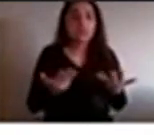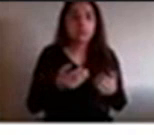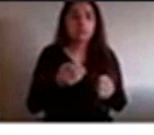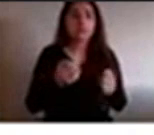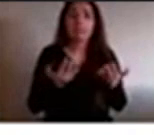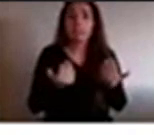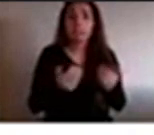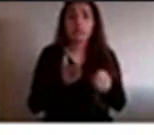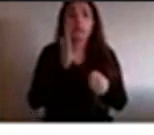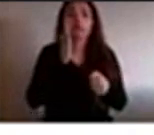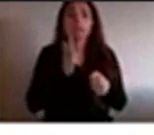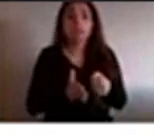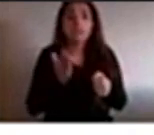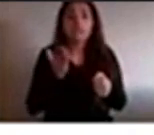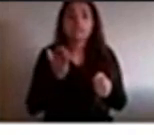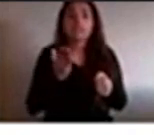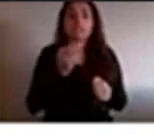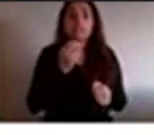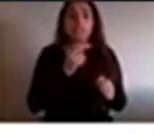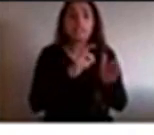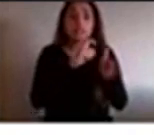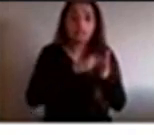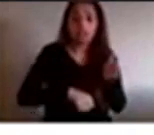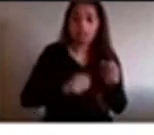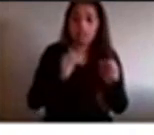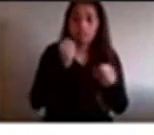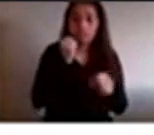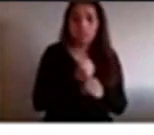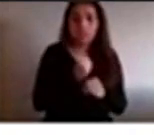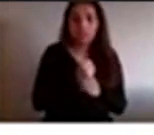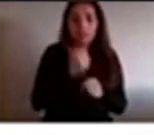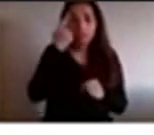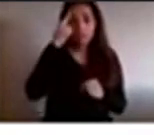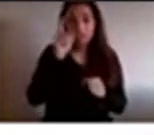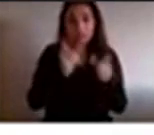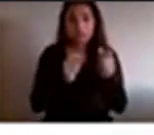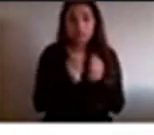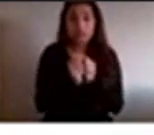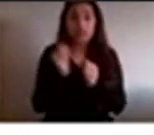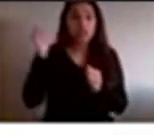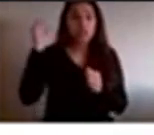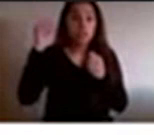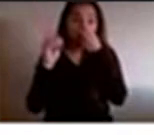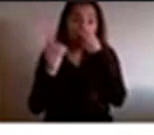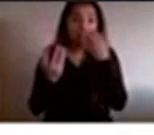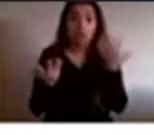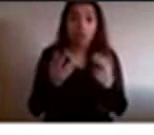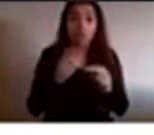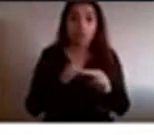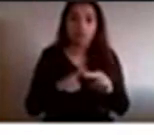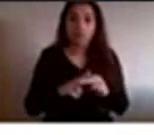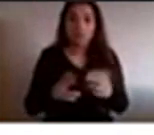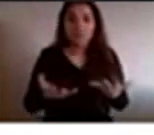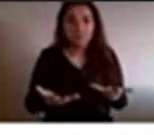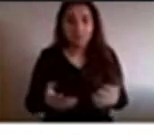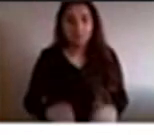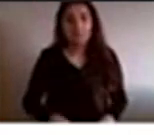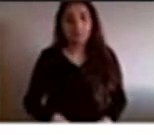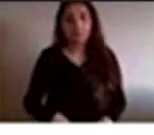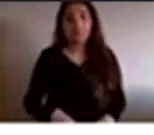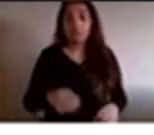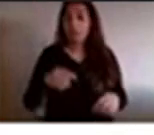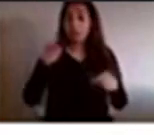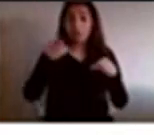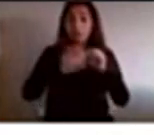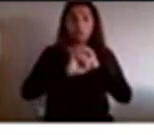alguna excepción del cumplimiento de la ley, pero tú obviamente en tu clara exposición has dejado en claro que la ley de inclusión laboral se